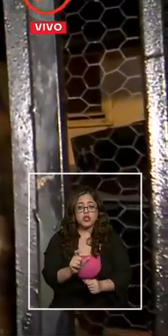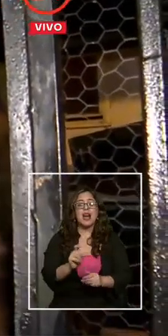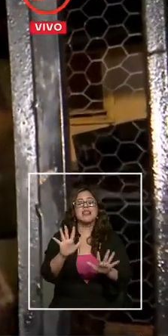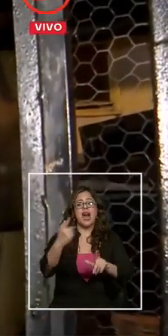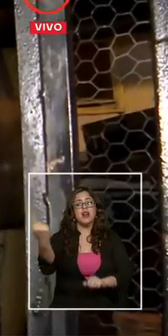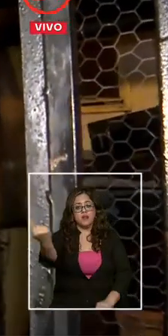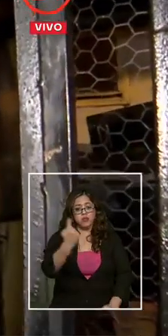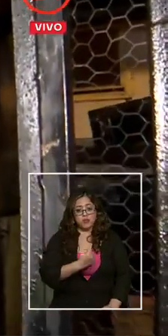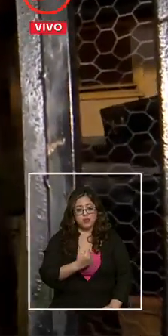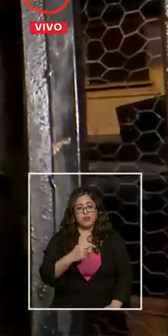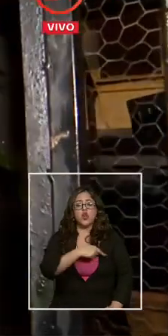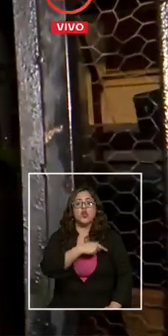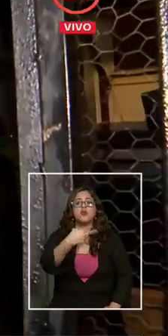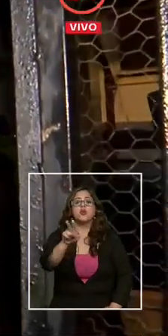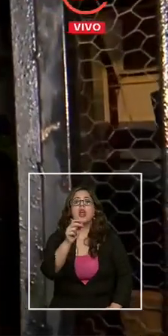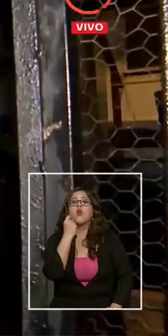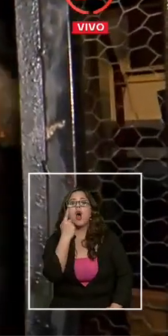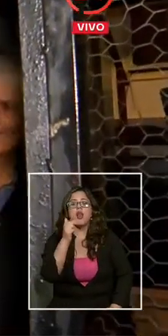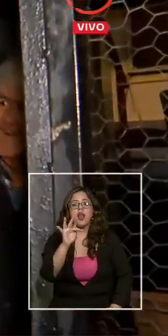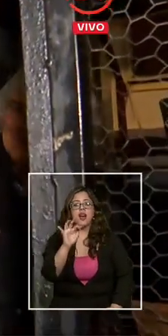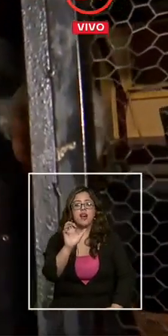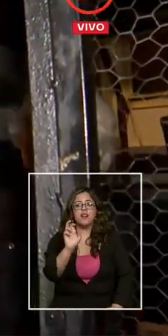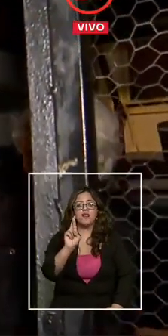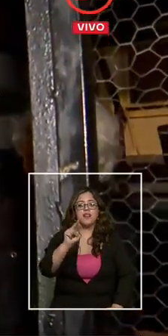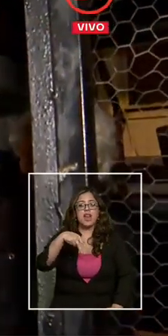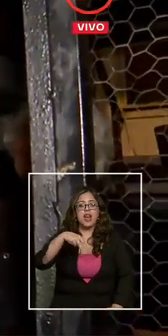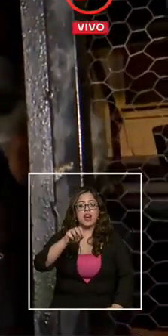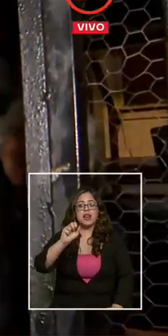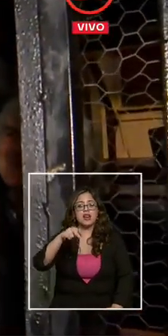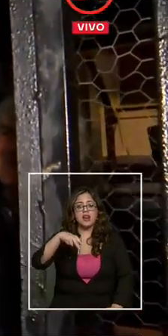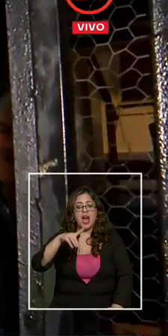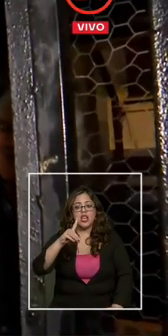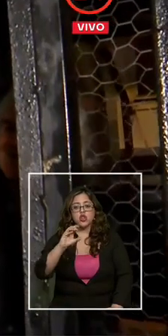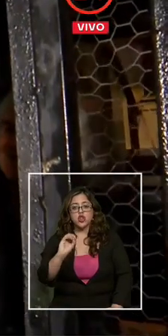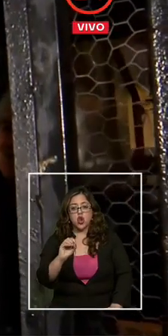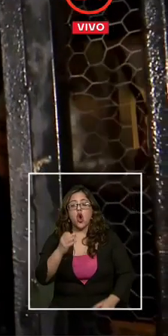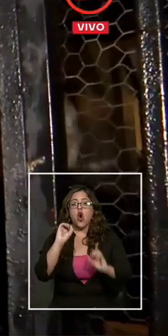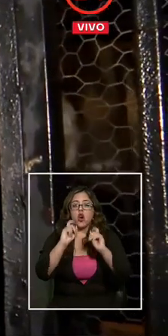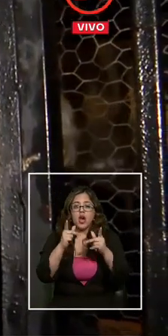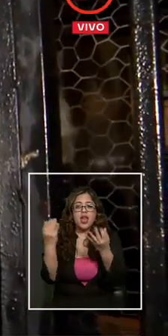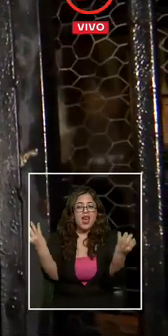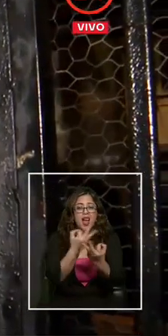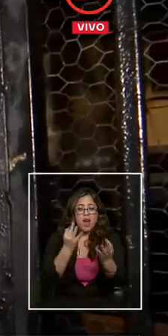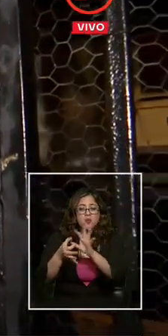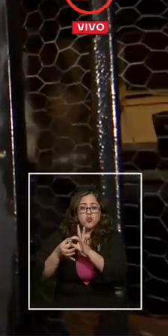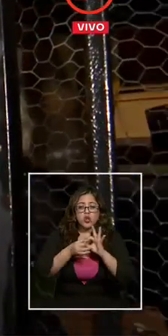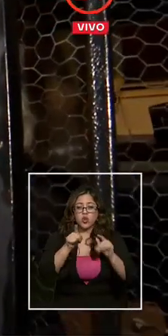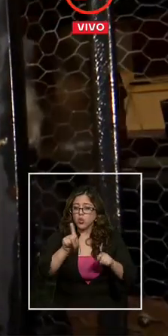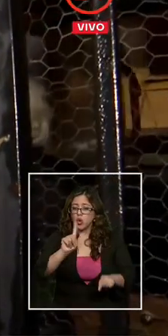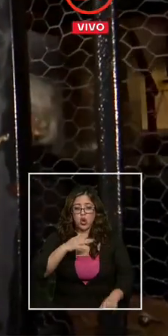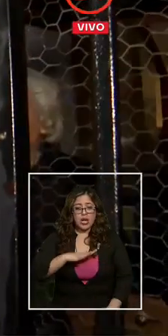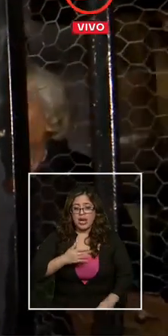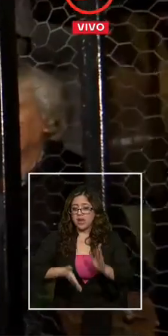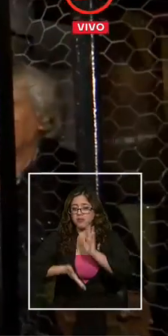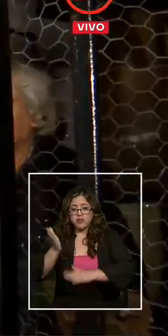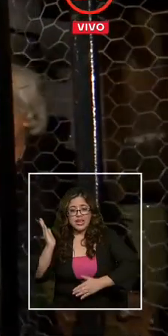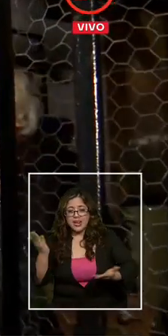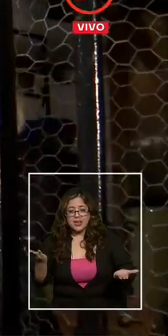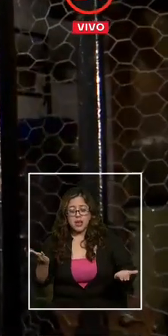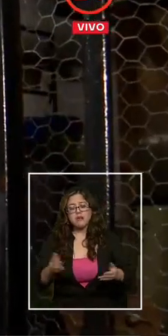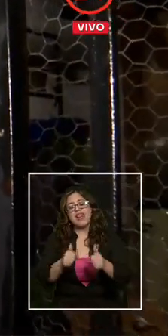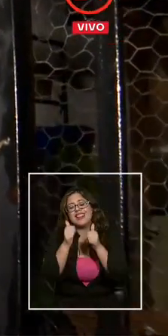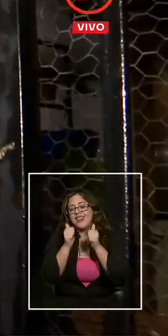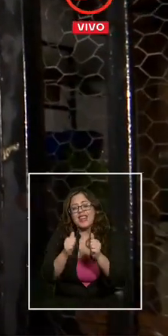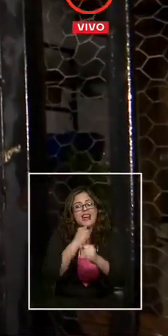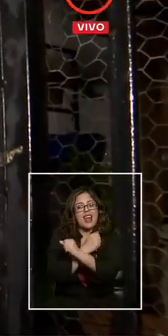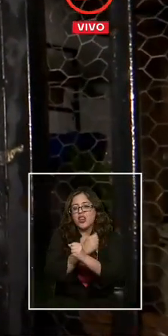acá está. Primero que nada, ¿cuál es tu nombre? Fernando. Fernando, ya, acá estamos hablando. Ya, Fernando, explícame las razones por las cuales tú no quieres abandonar tu hogar, que está bien,